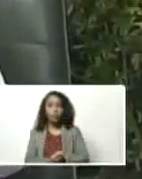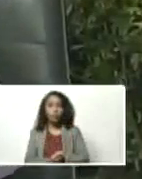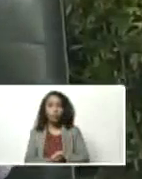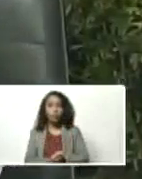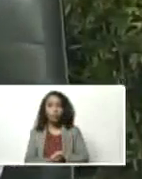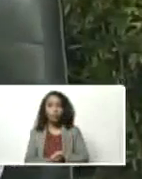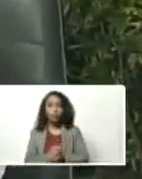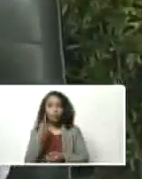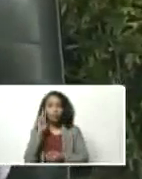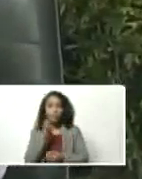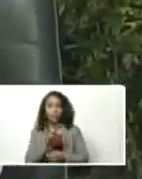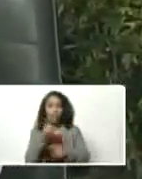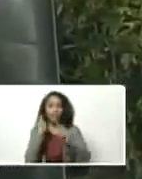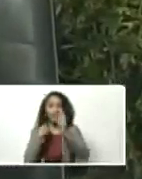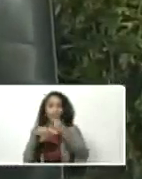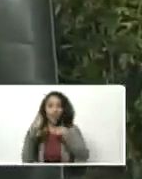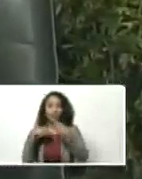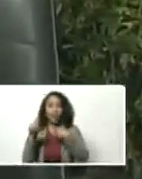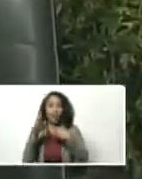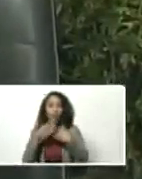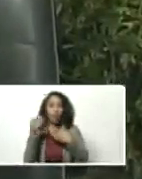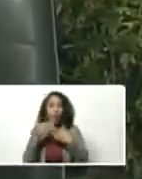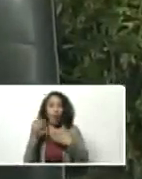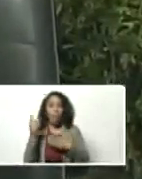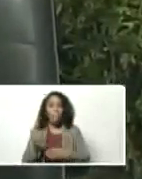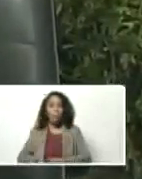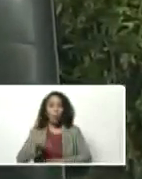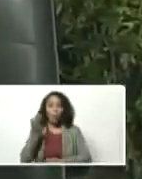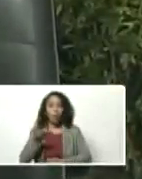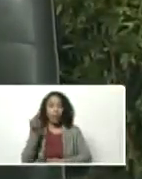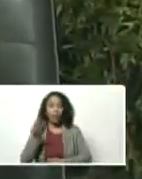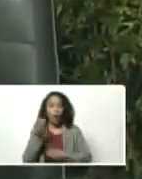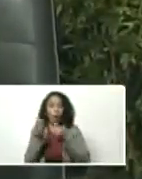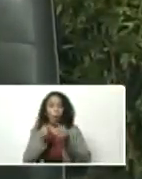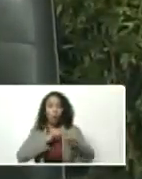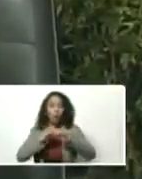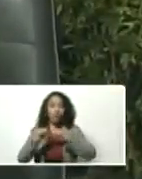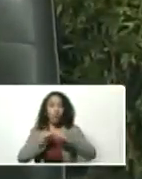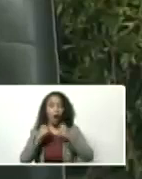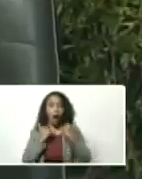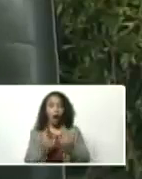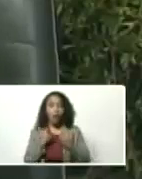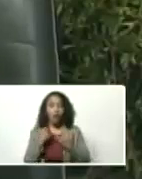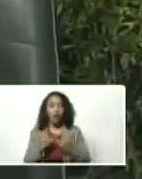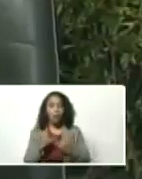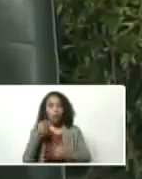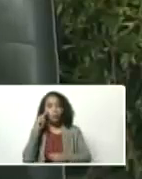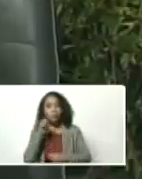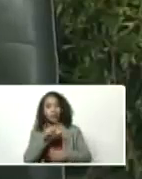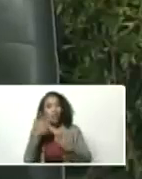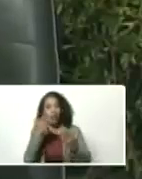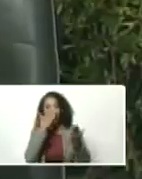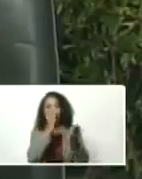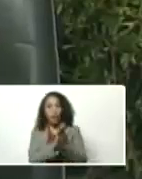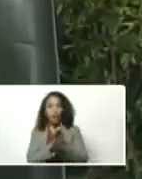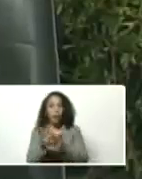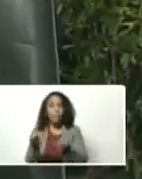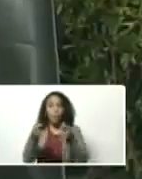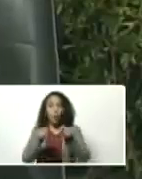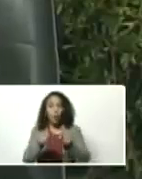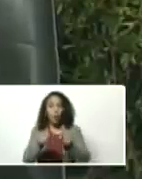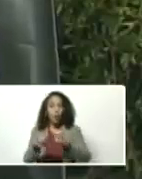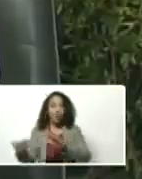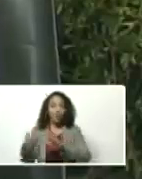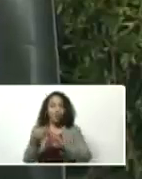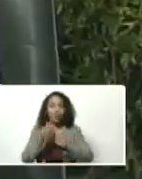que tiene que ver con la venta de divisa, porque la importancia del motor exportador actualmente tiene que ver que frente al bloqueo criminal que hay